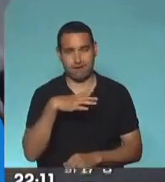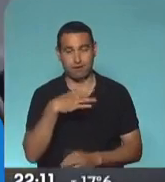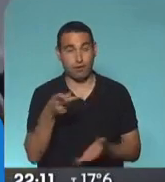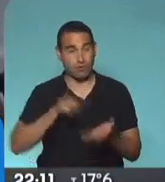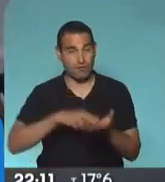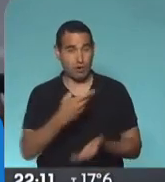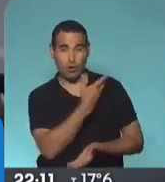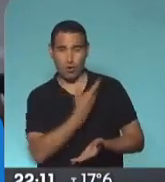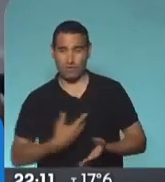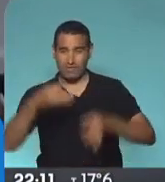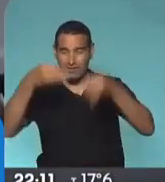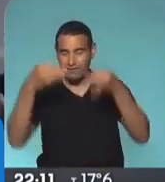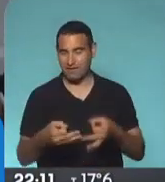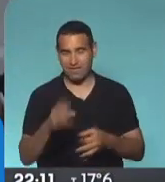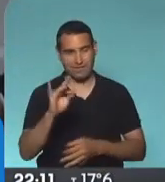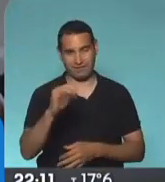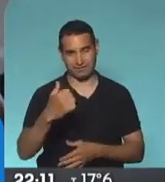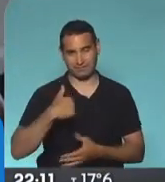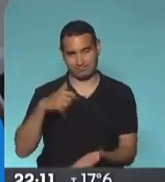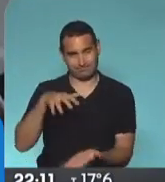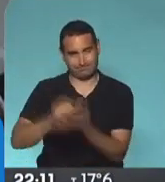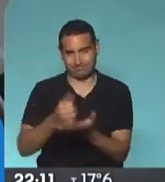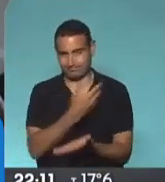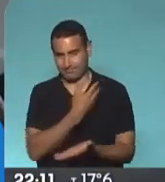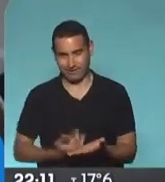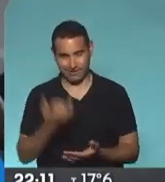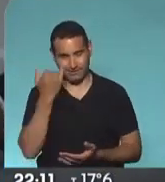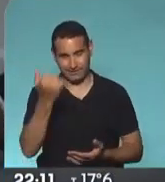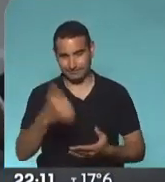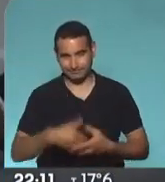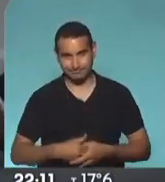institucionalidad interrumpida por el golpe.